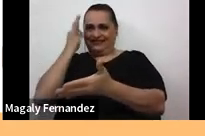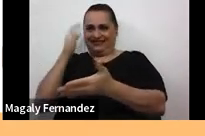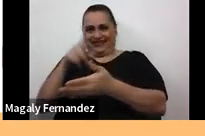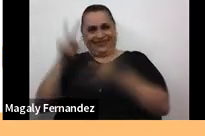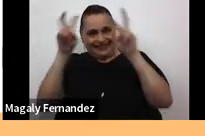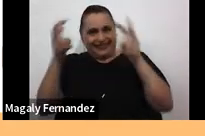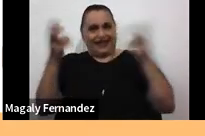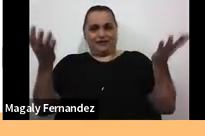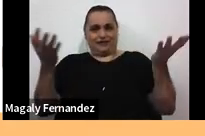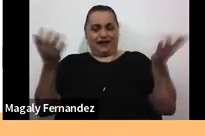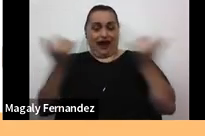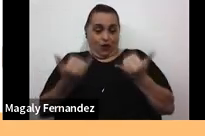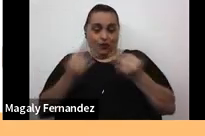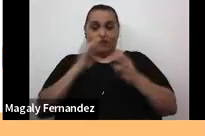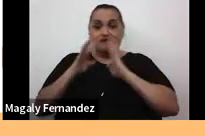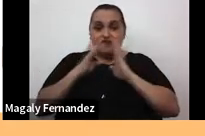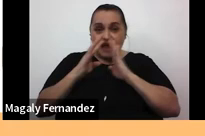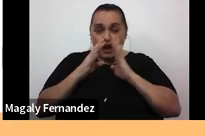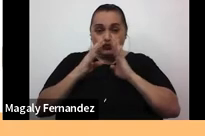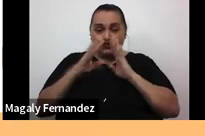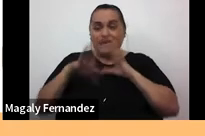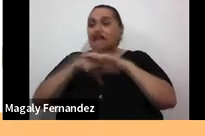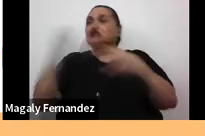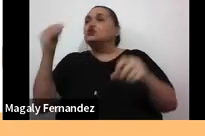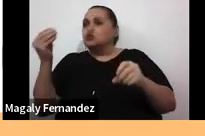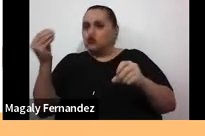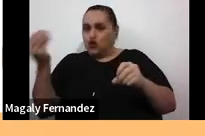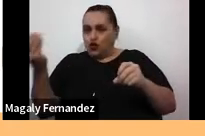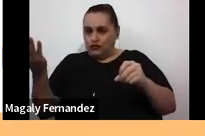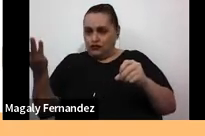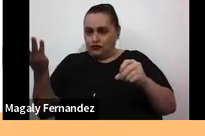ahora que hablamos tanto de la exclusión y